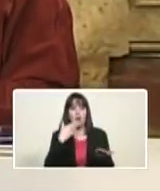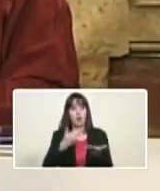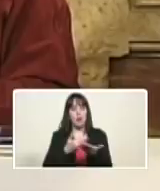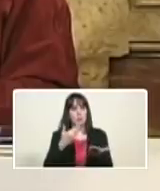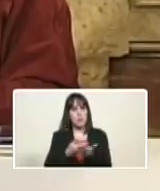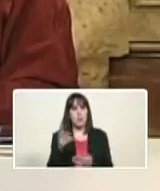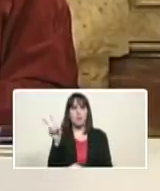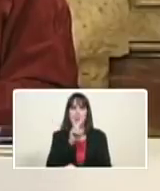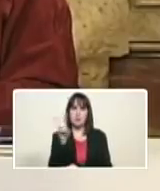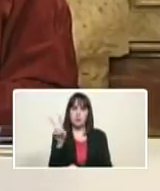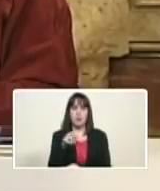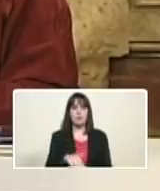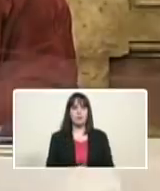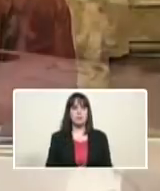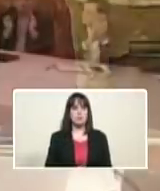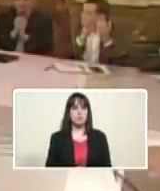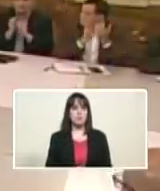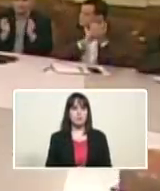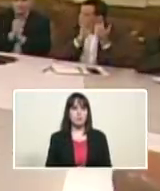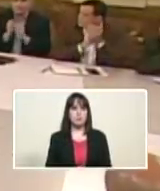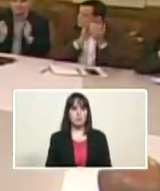Venezuela. Venezuela.